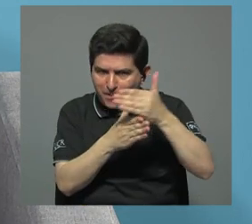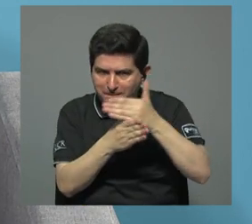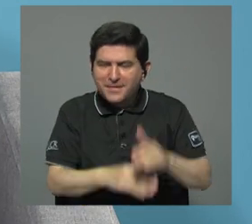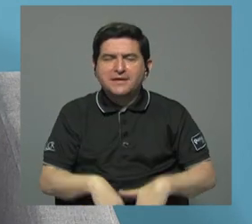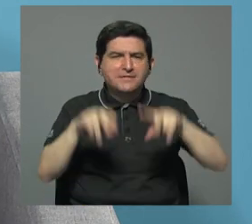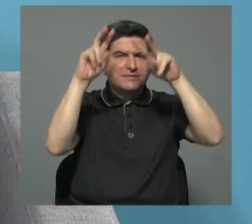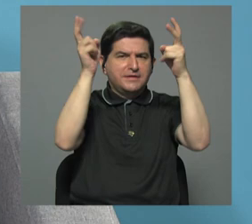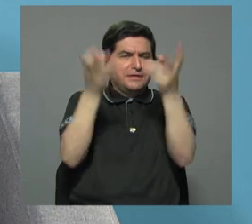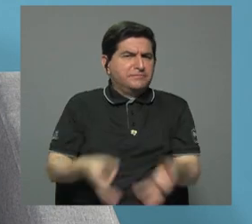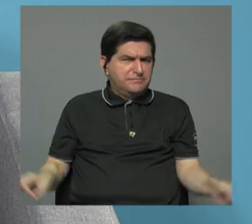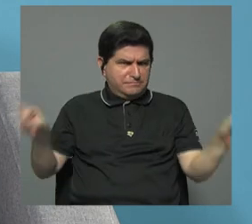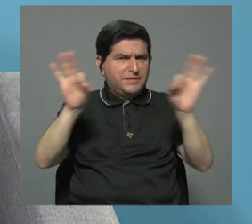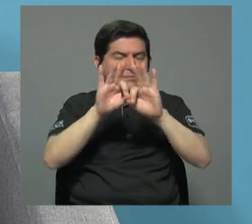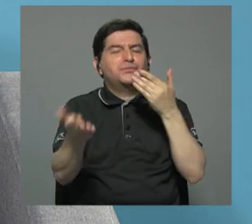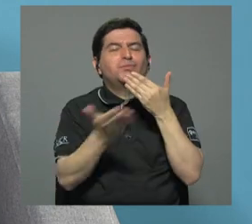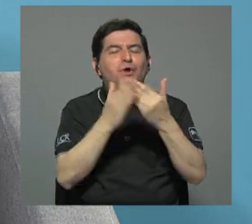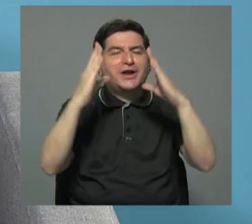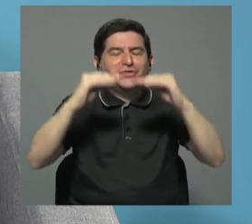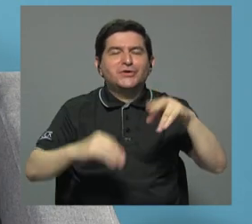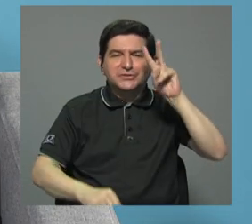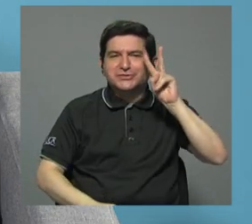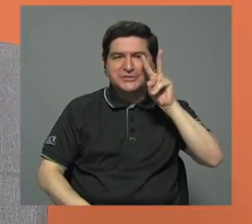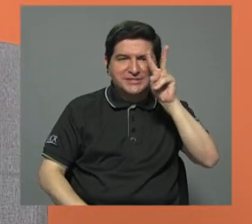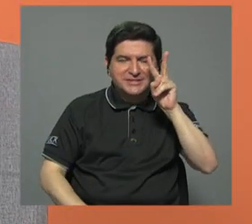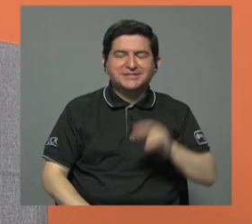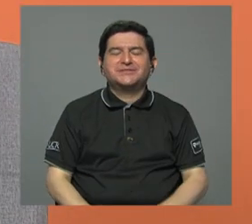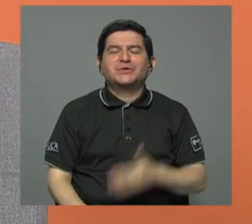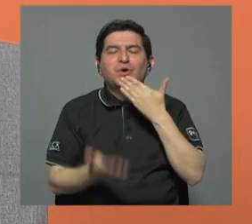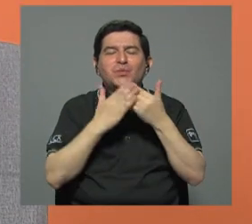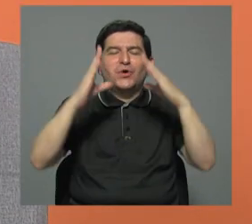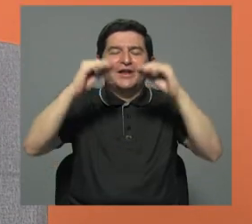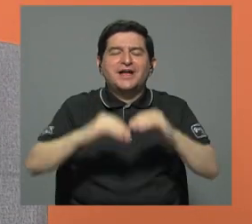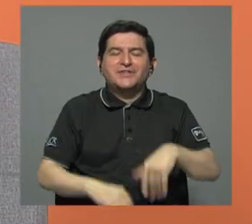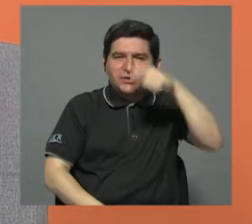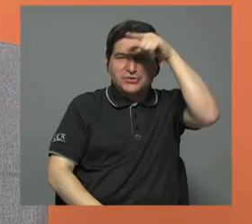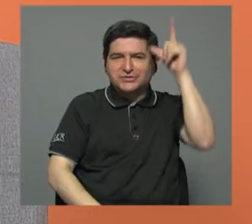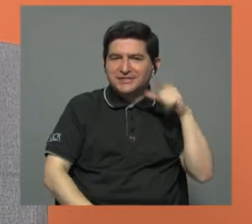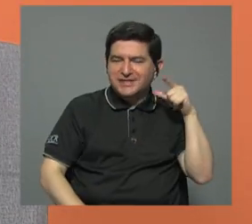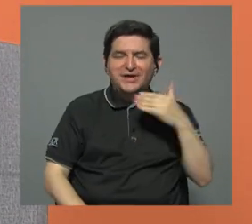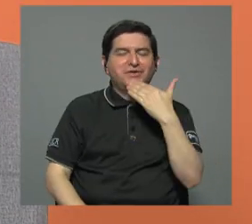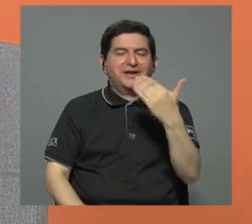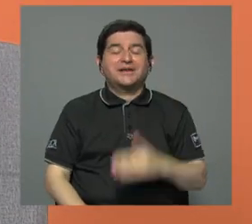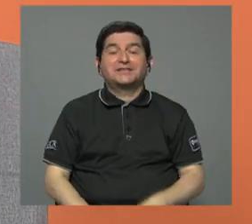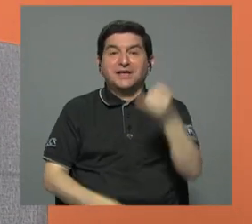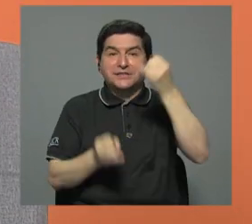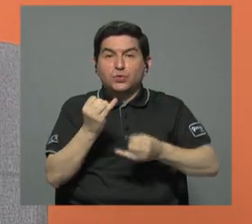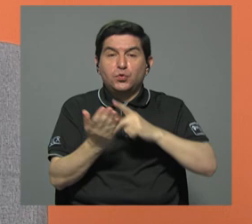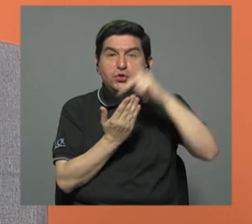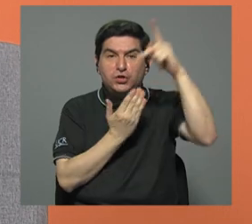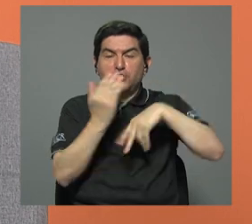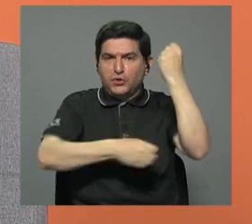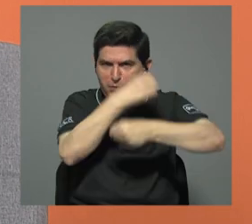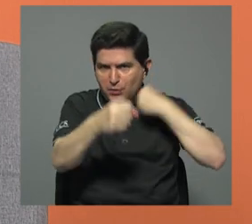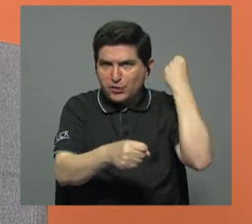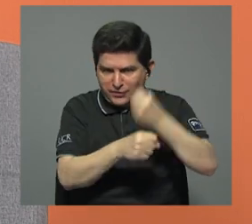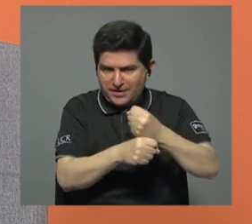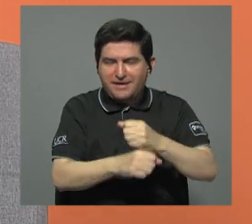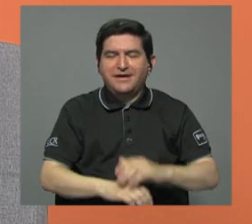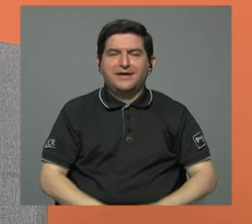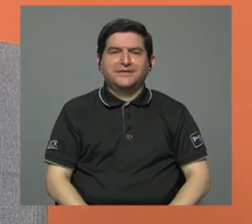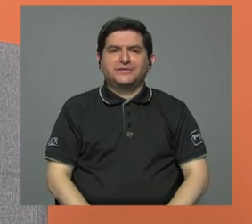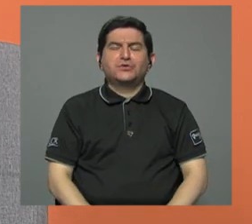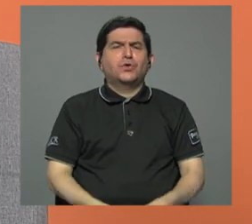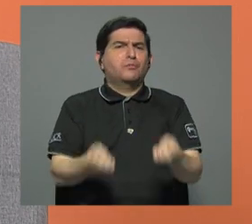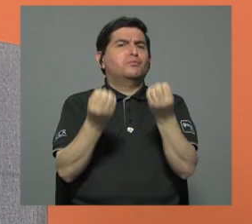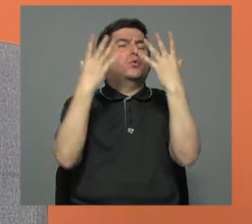esos temas de relevancia. Buenas noches, Valeria. Buenas noches, doña Laura, muchas gracias. El último programa de este año, efectivamente, tenemos